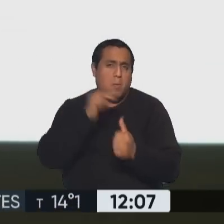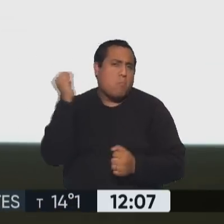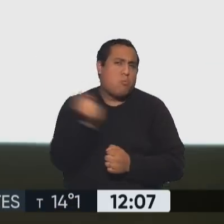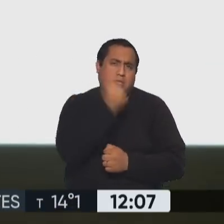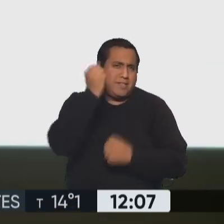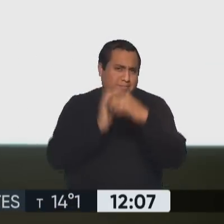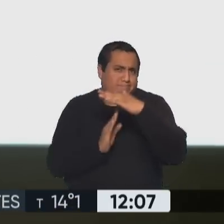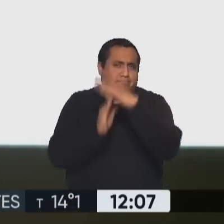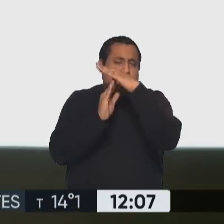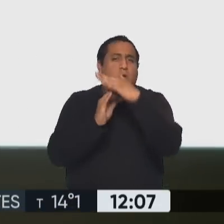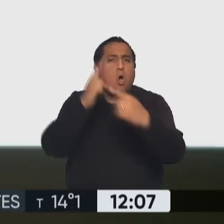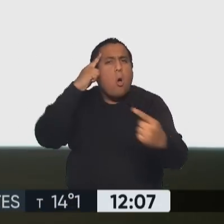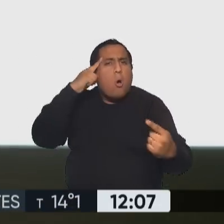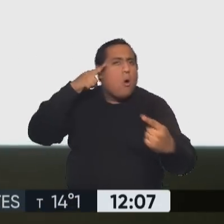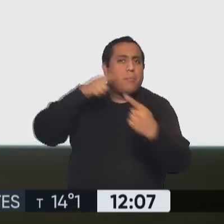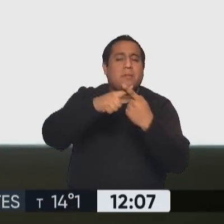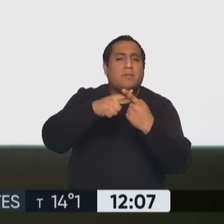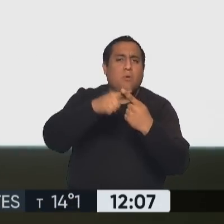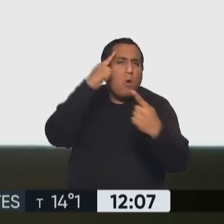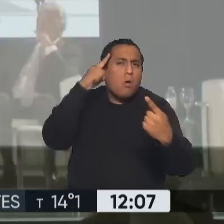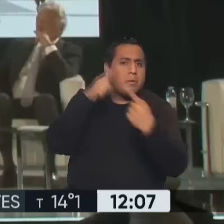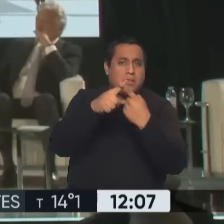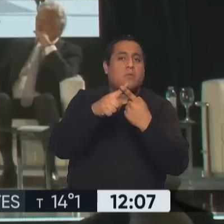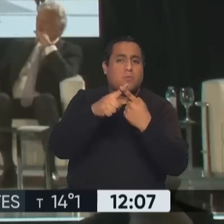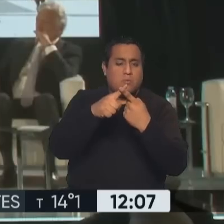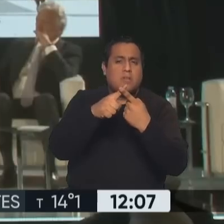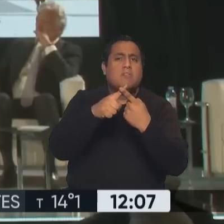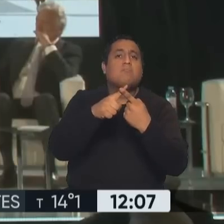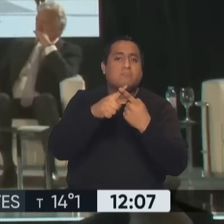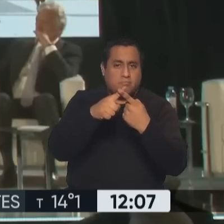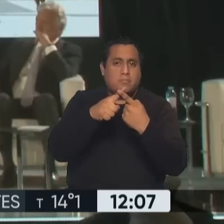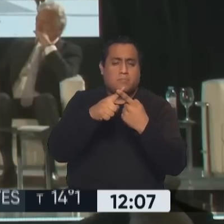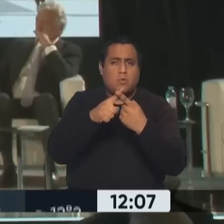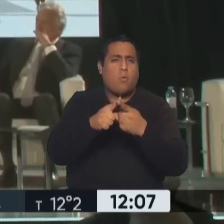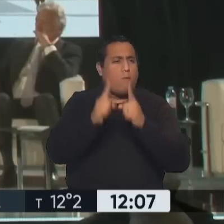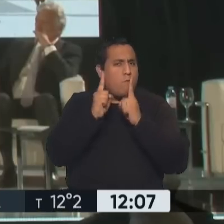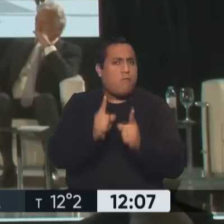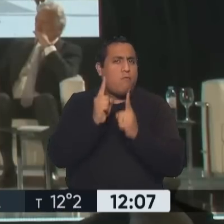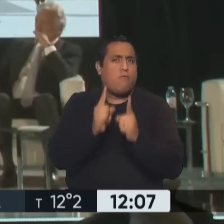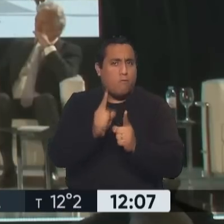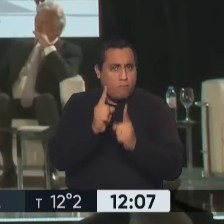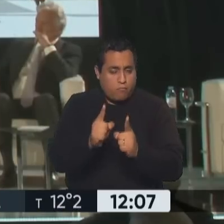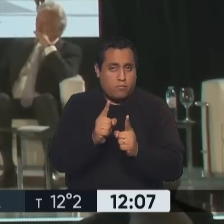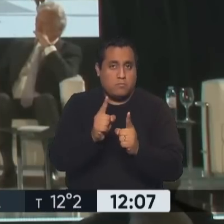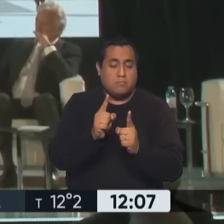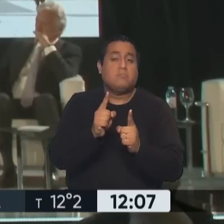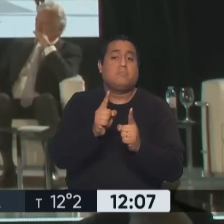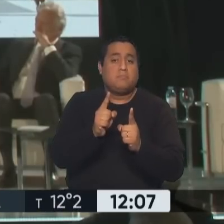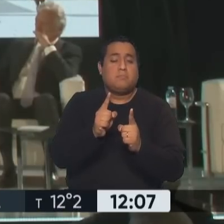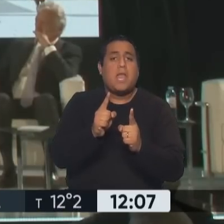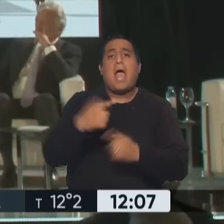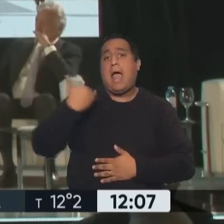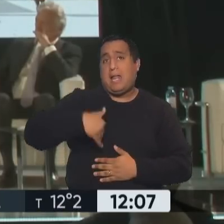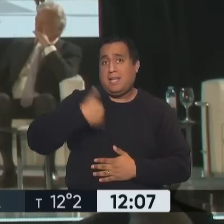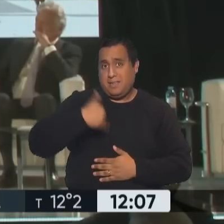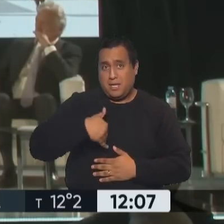fundamental el objetivo de tener mayor sostenibilidad desde el punto de vista externo. La